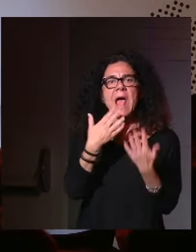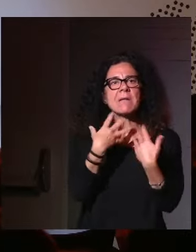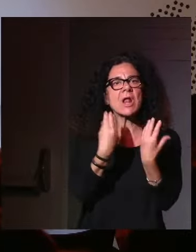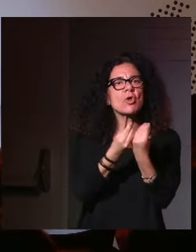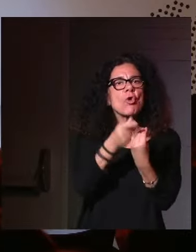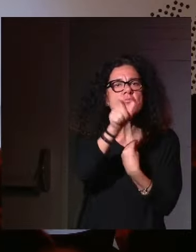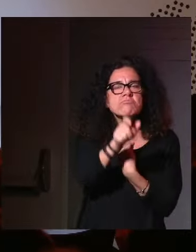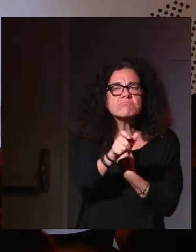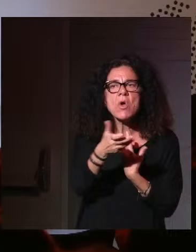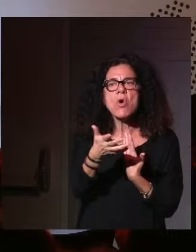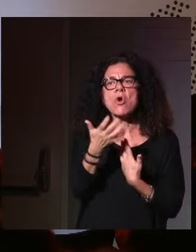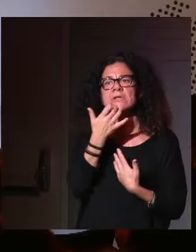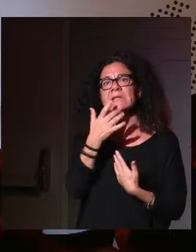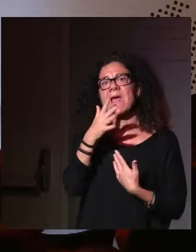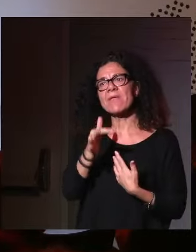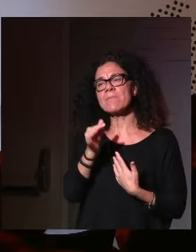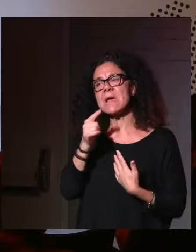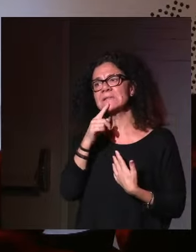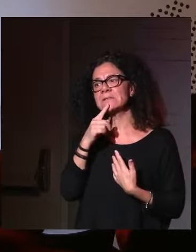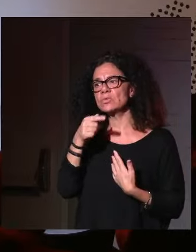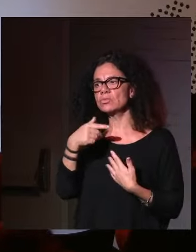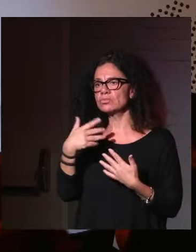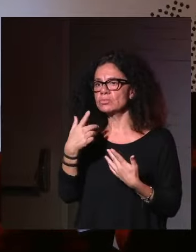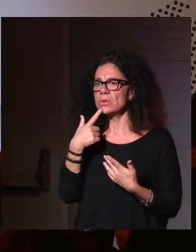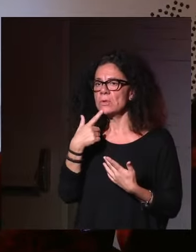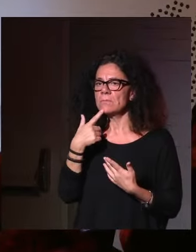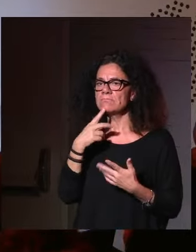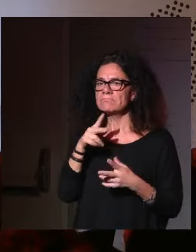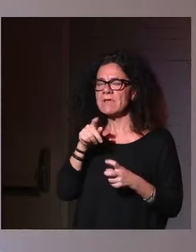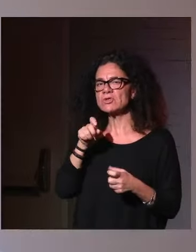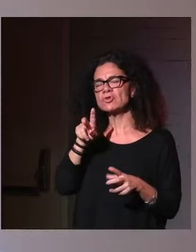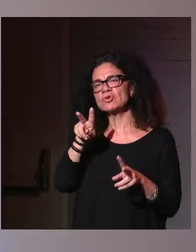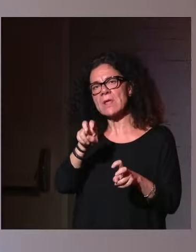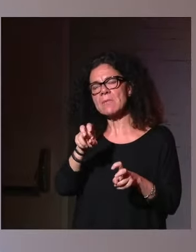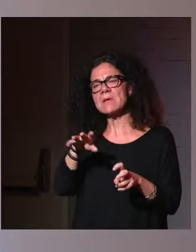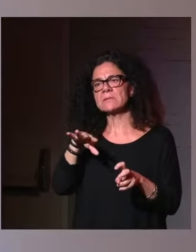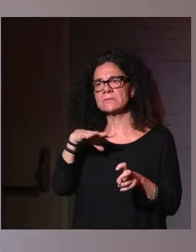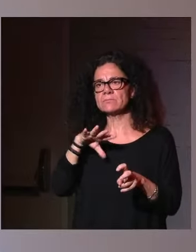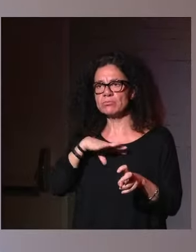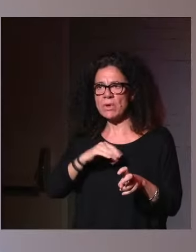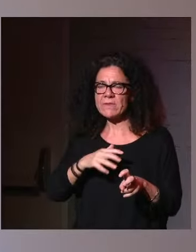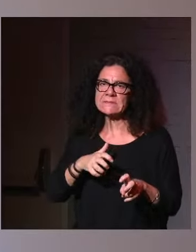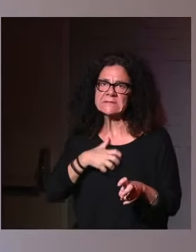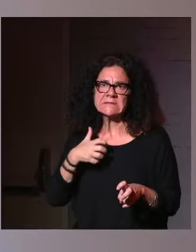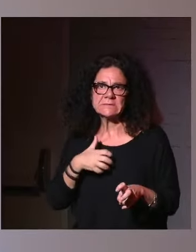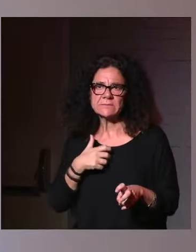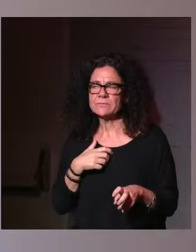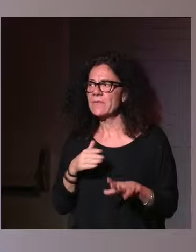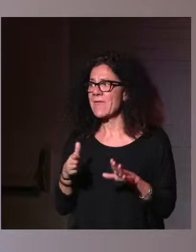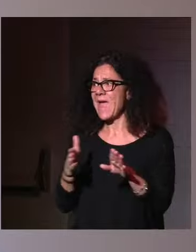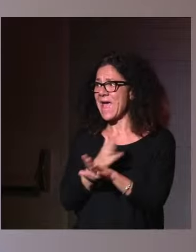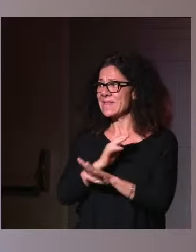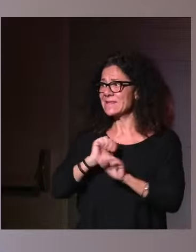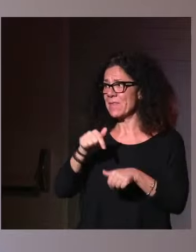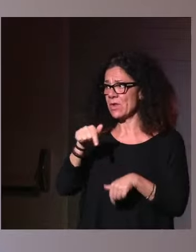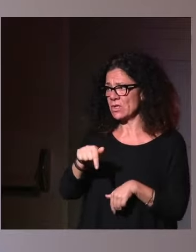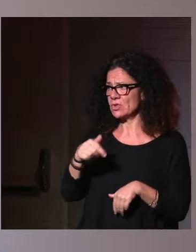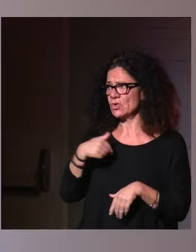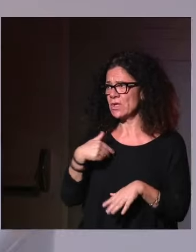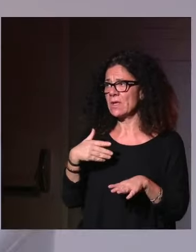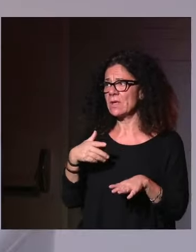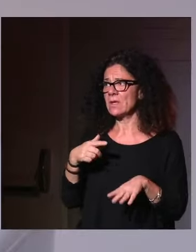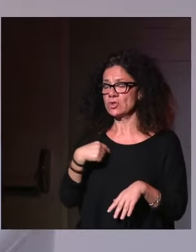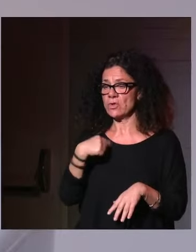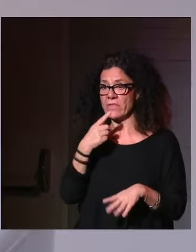o si además te encargas de temas no que pueden ser incómodos como no O sea antes de empezar con esto os diré que antes de